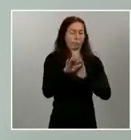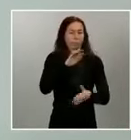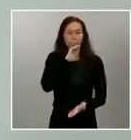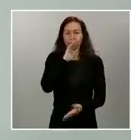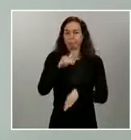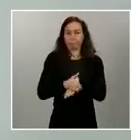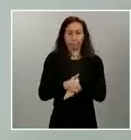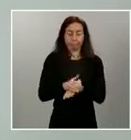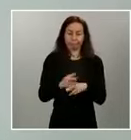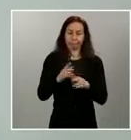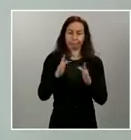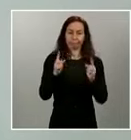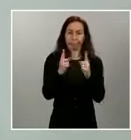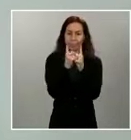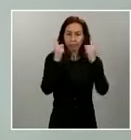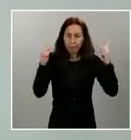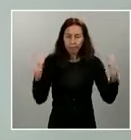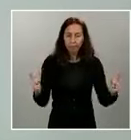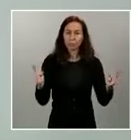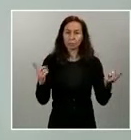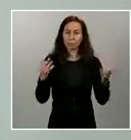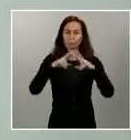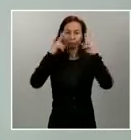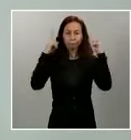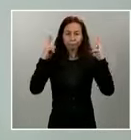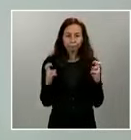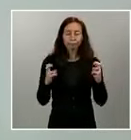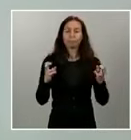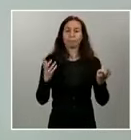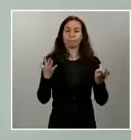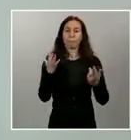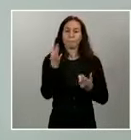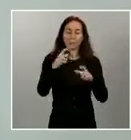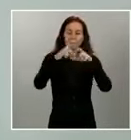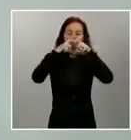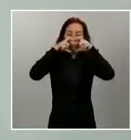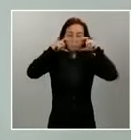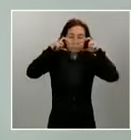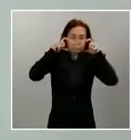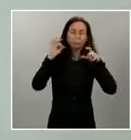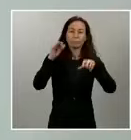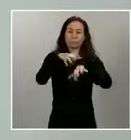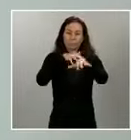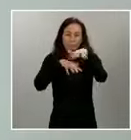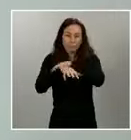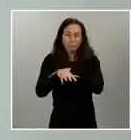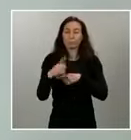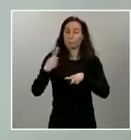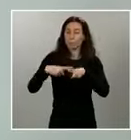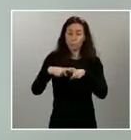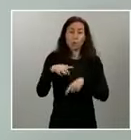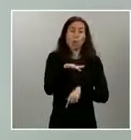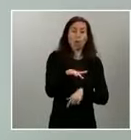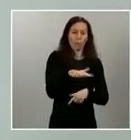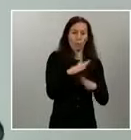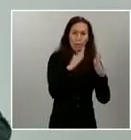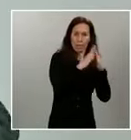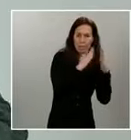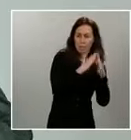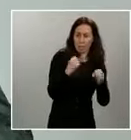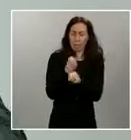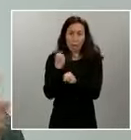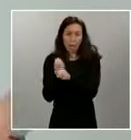social o esas medidas de prevención y protección, ya sea en su lugar de trabajo, en su domicilio o en el simple hecho del